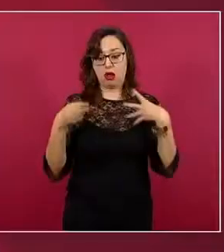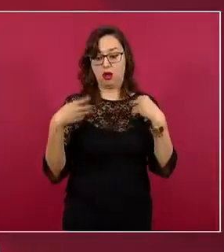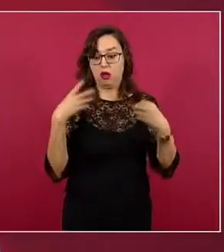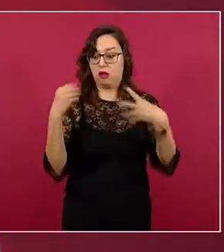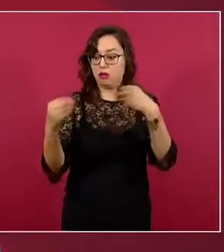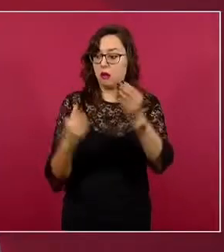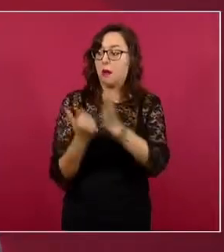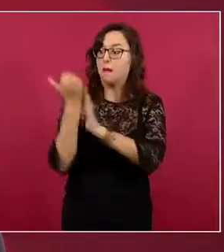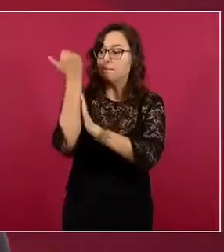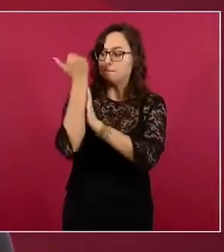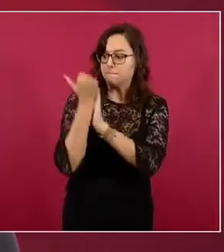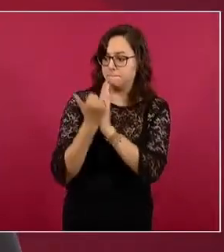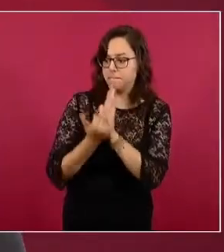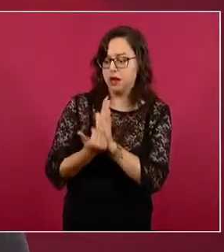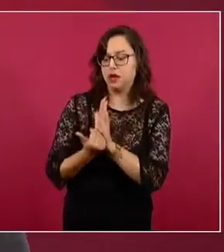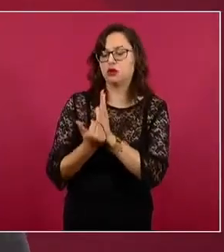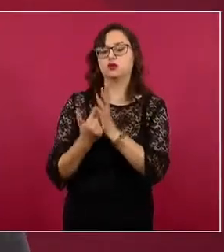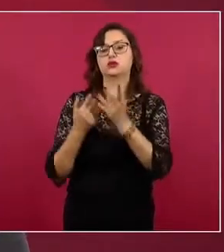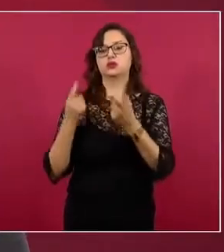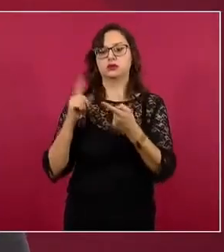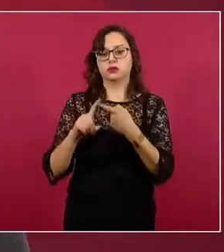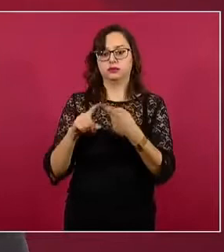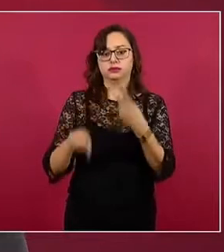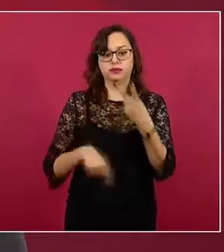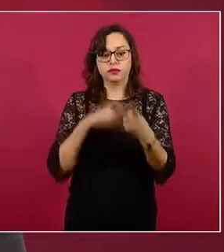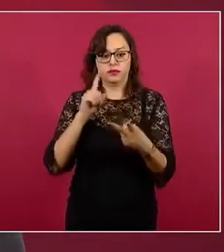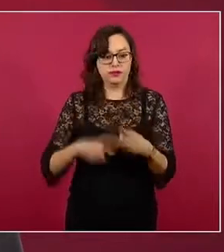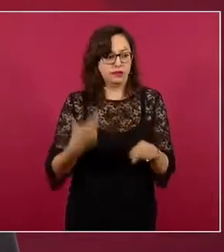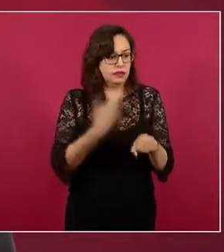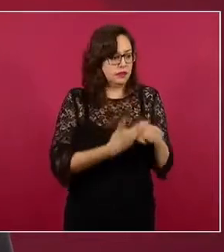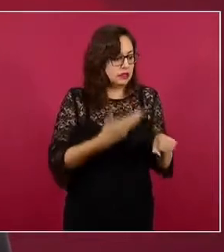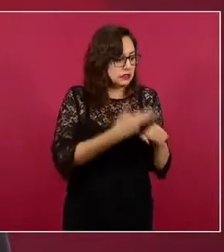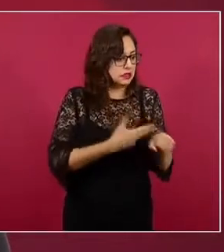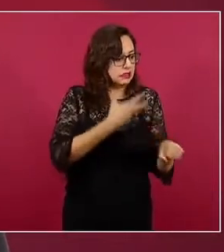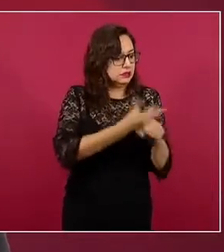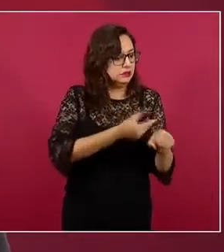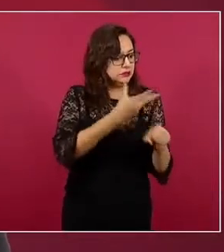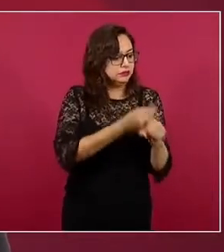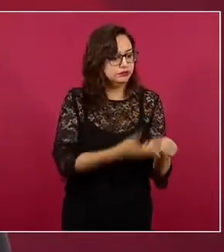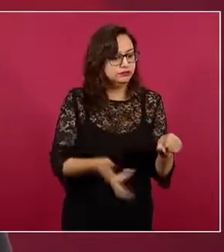la capacidad de respuesta. Segundo, haber atendido a todas las personas que lo